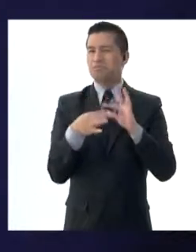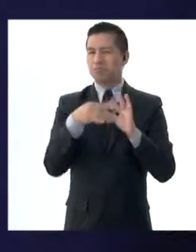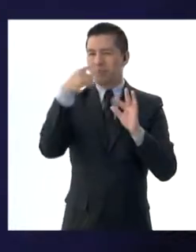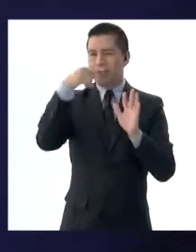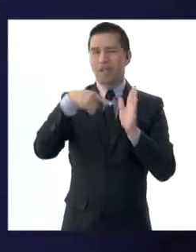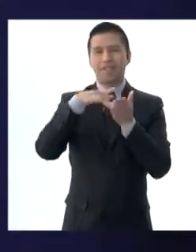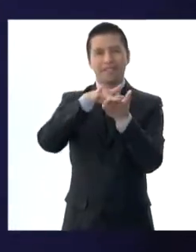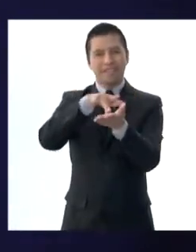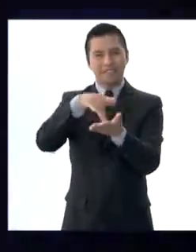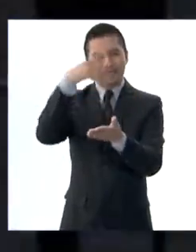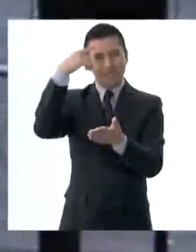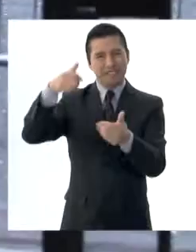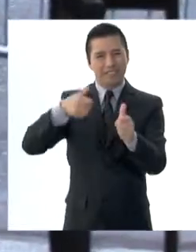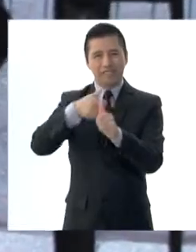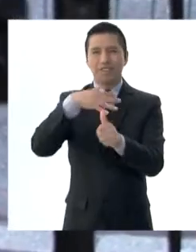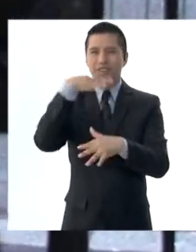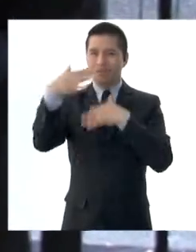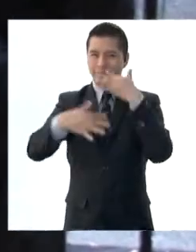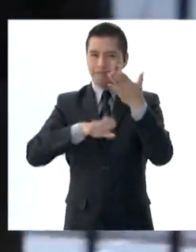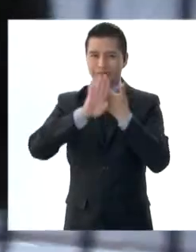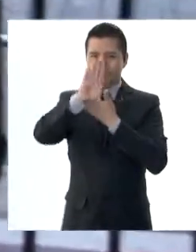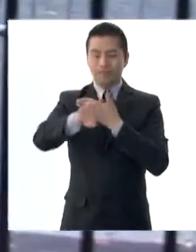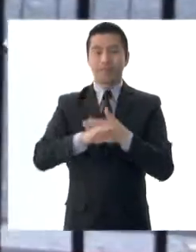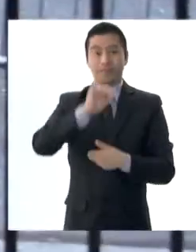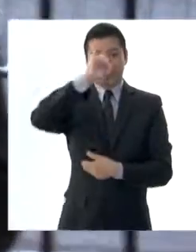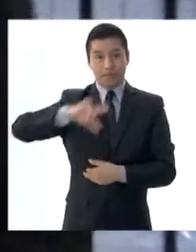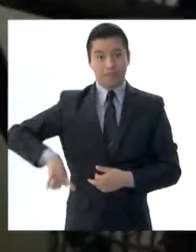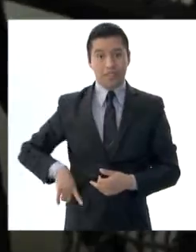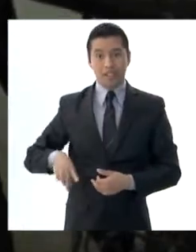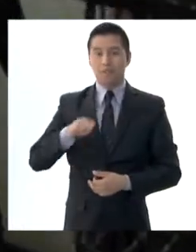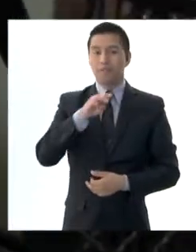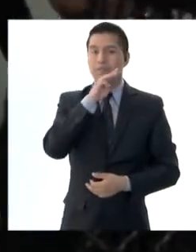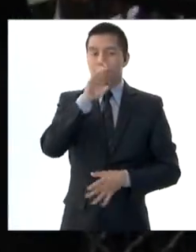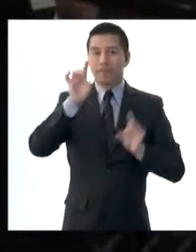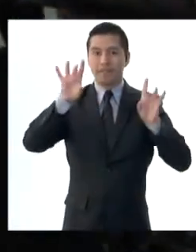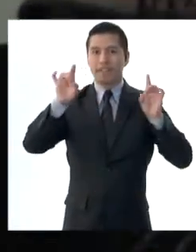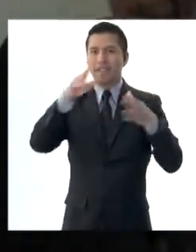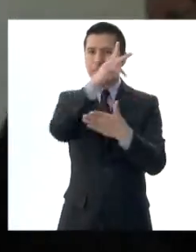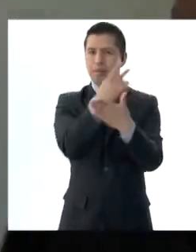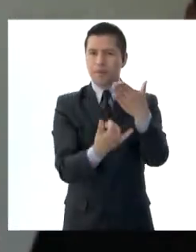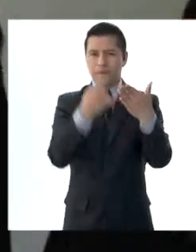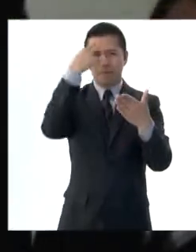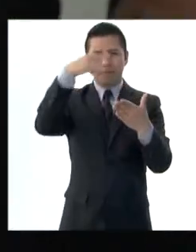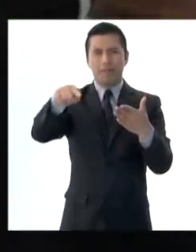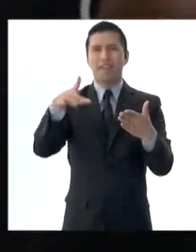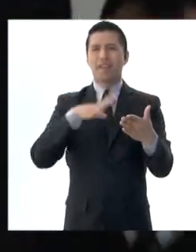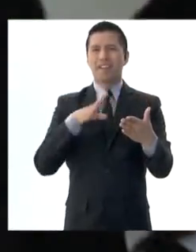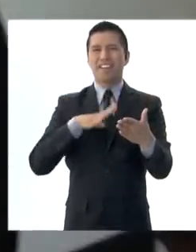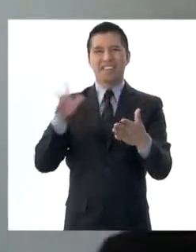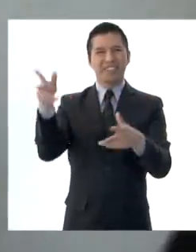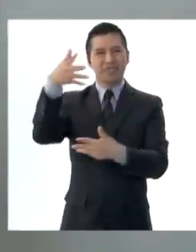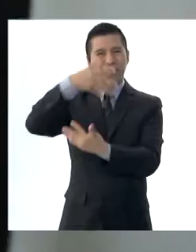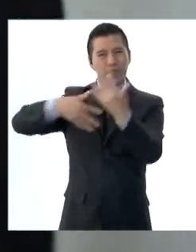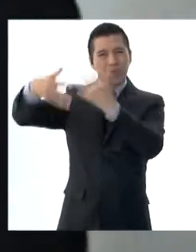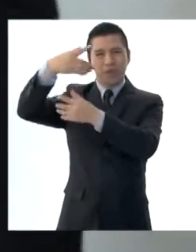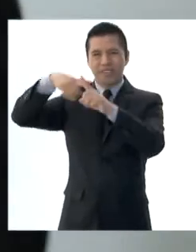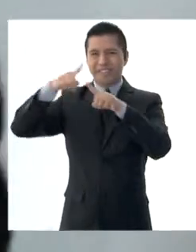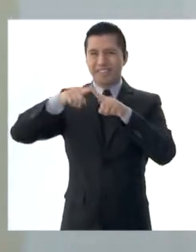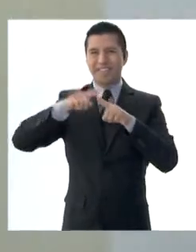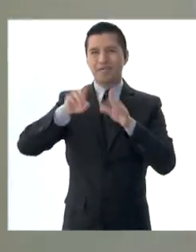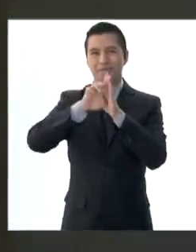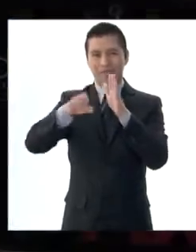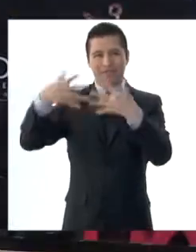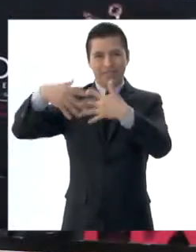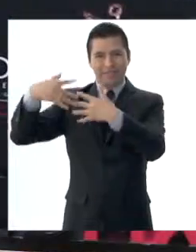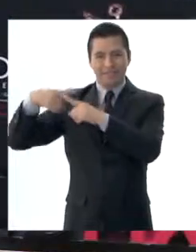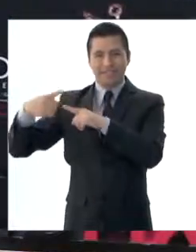luchar contra la contaminación. Por su parte, el jefe de gobierno capitalino busca proyectos de eliminación de combustibles contaminantes, como ya se realiza